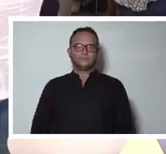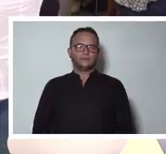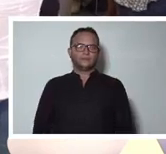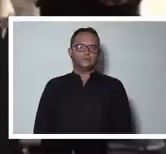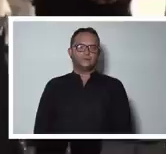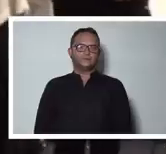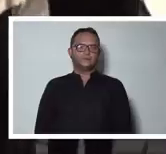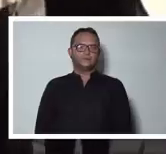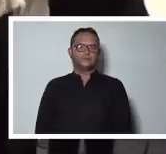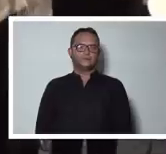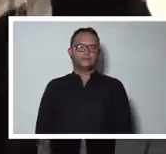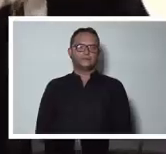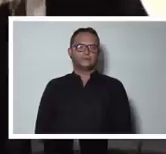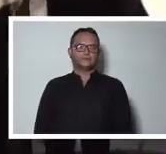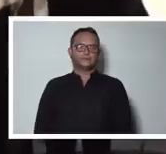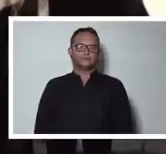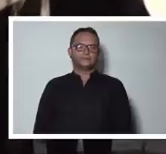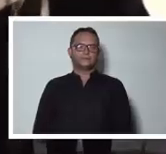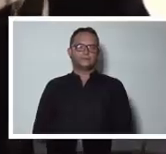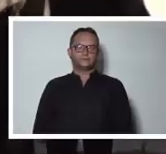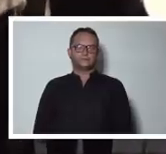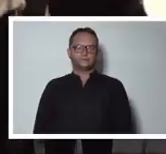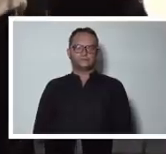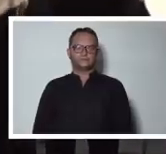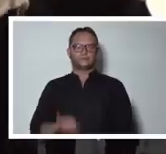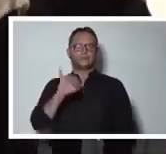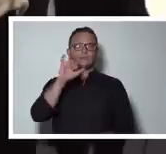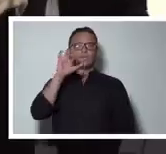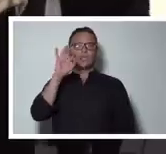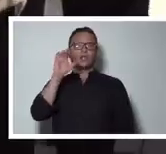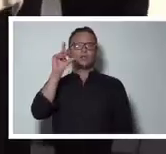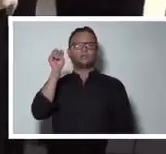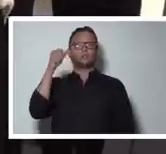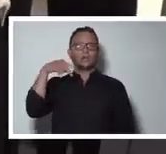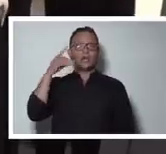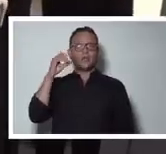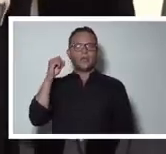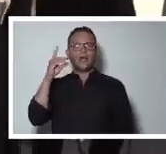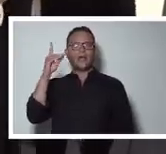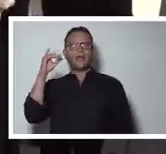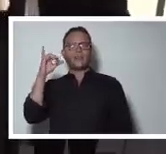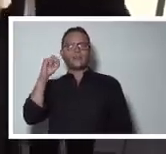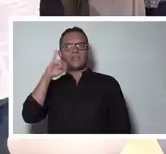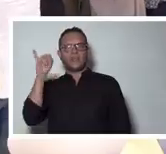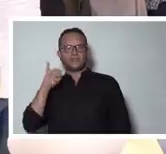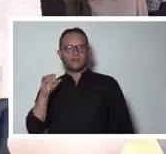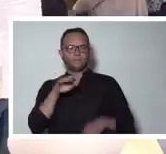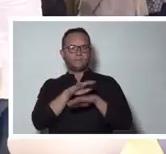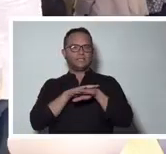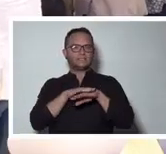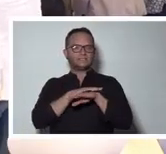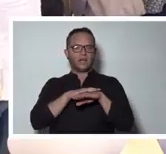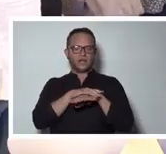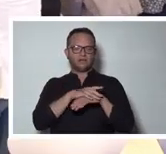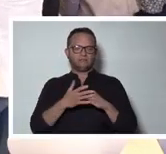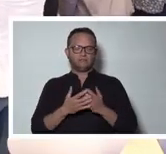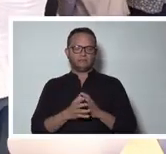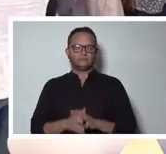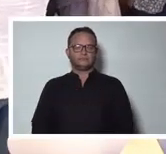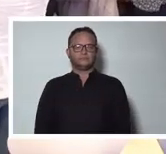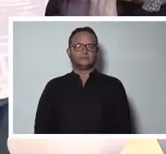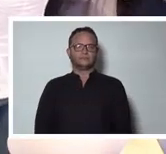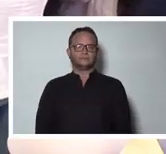ejemplo creo que claramente Yolanda Díaz no solo es la mejor ministra de trabajo que ha tenido este país eso ya ha